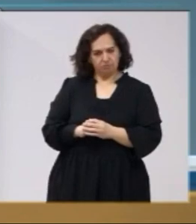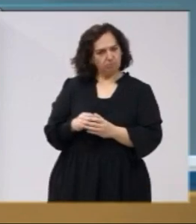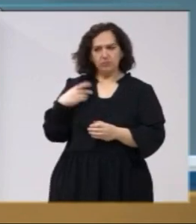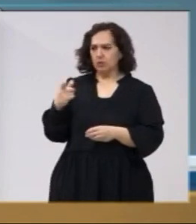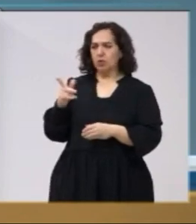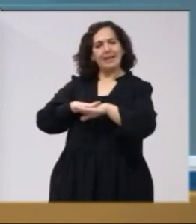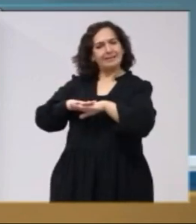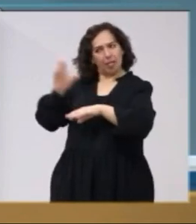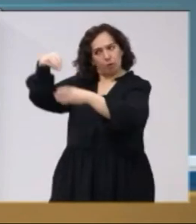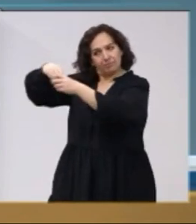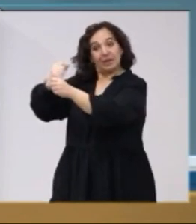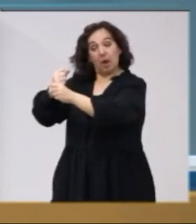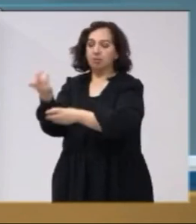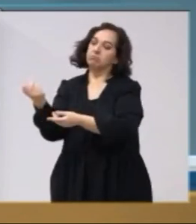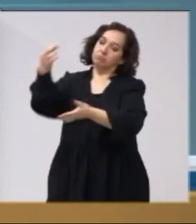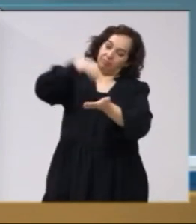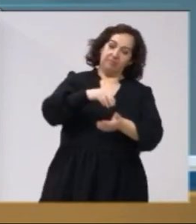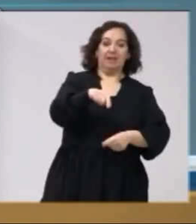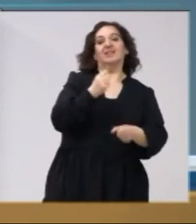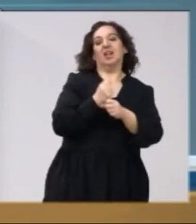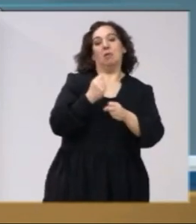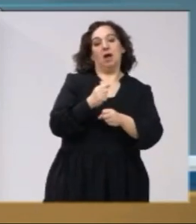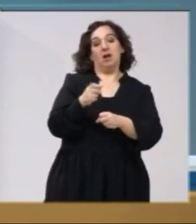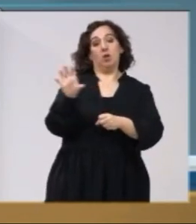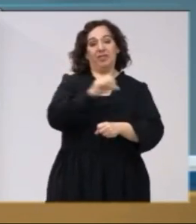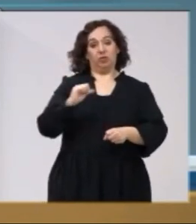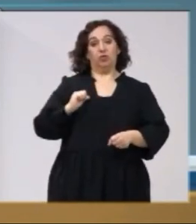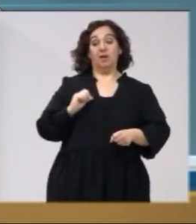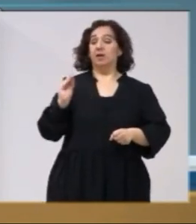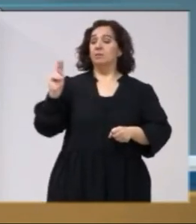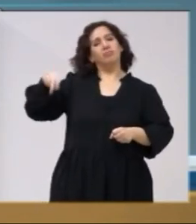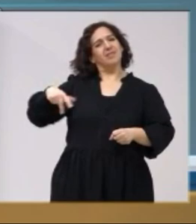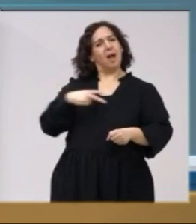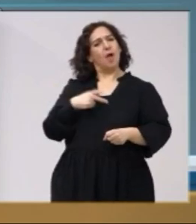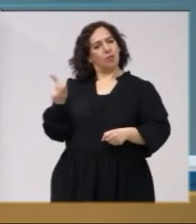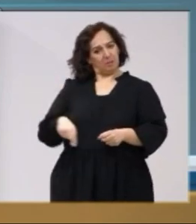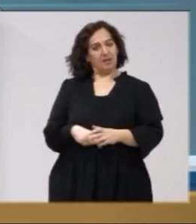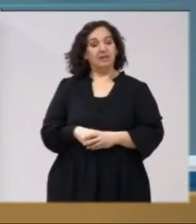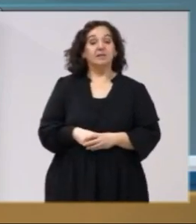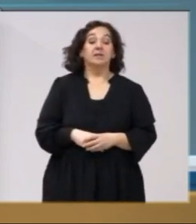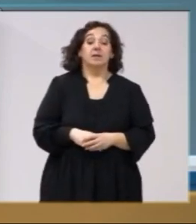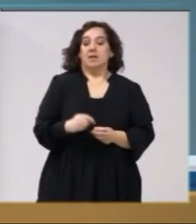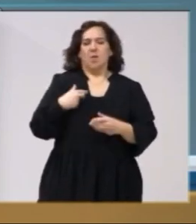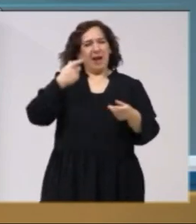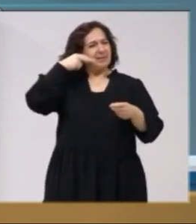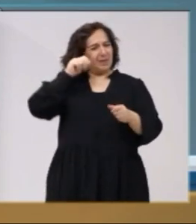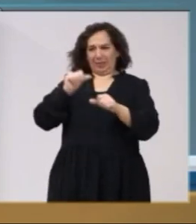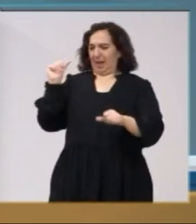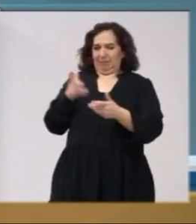para que pasase a la comunidad autónoma, abogado, con una amplísima experiencia, un